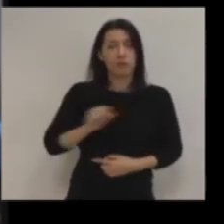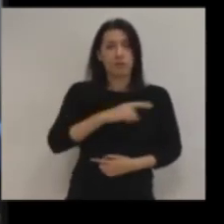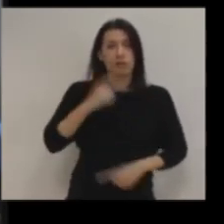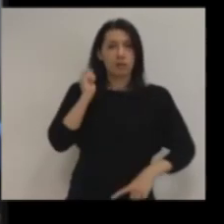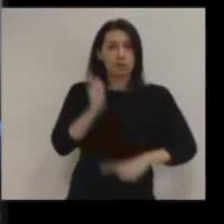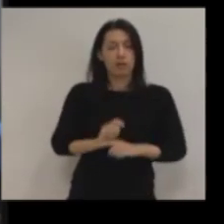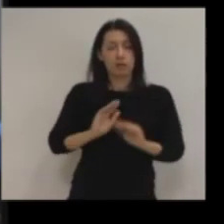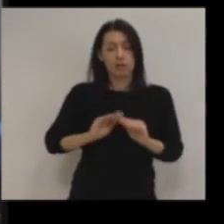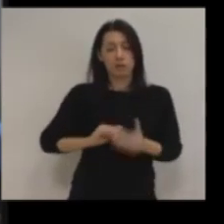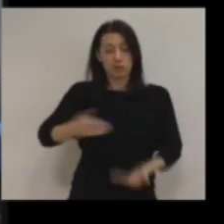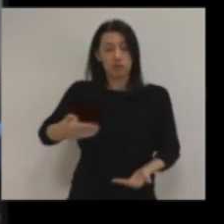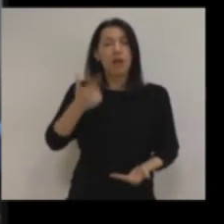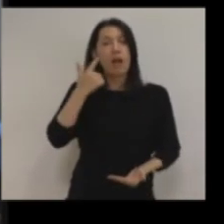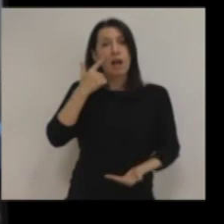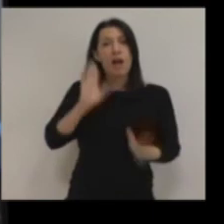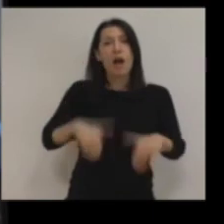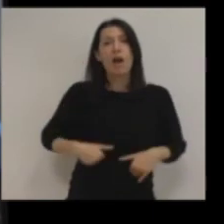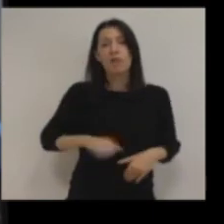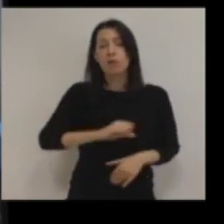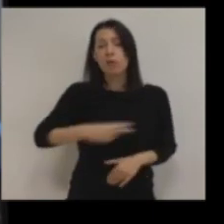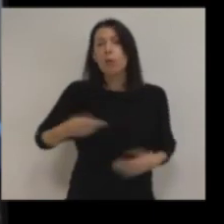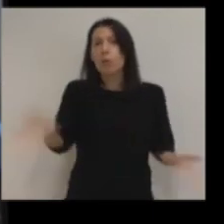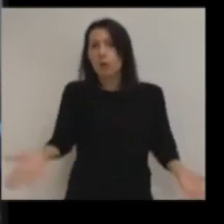de qué es lo que te ha ocurrido.